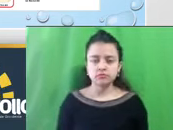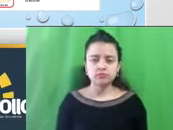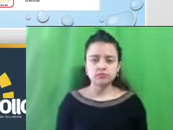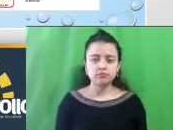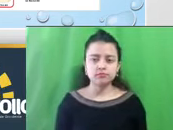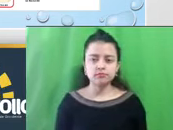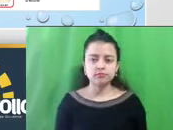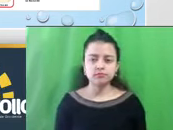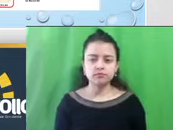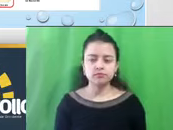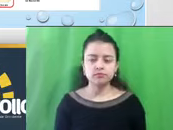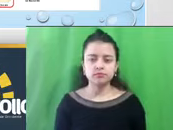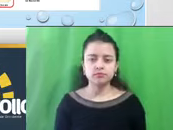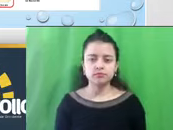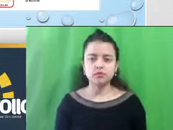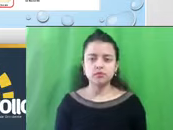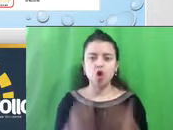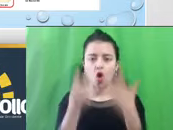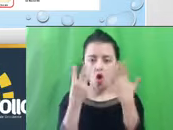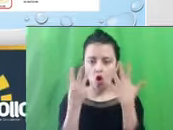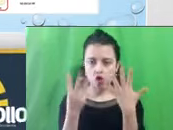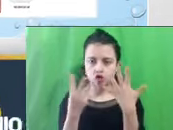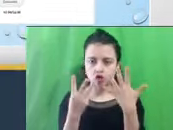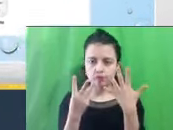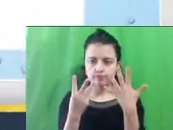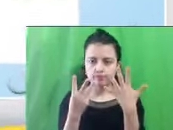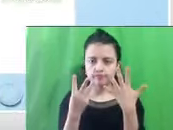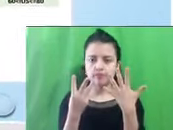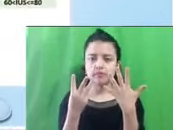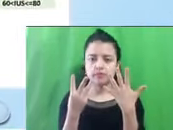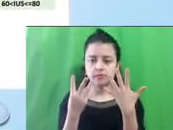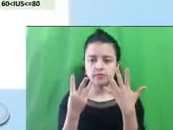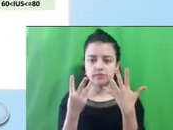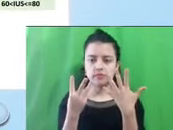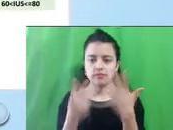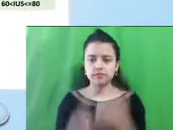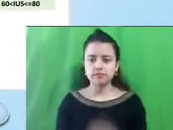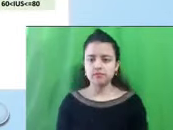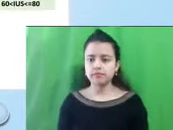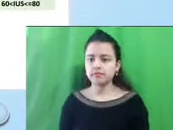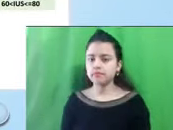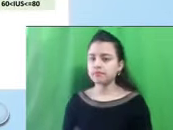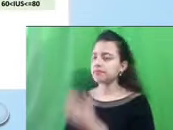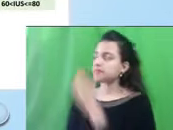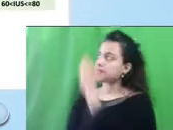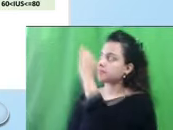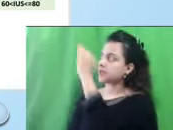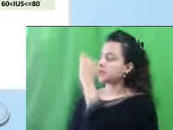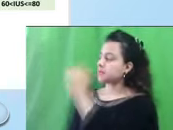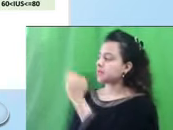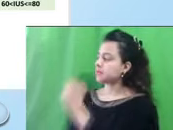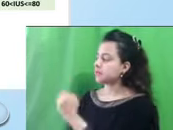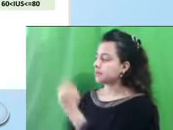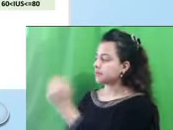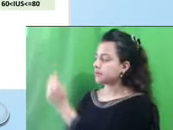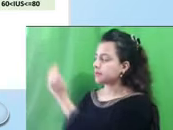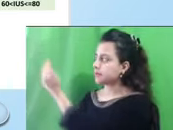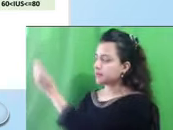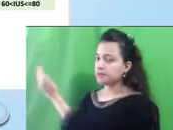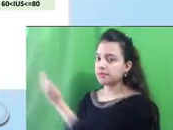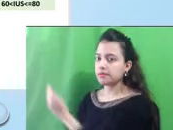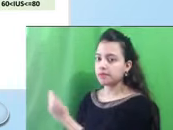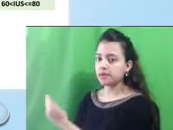en total son 8 indicadores. De esos indicadores nosotros presentamos nuestros resultados y obtuvimos